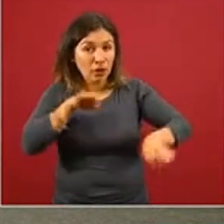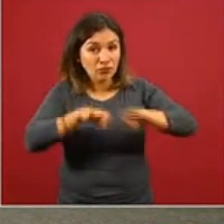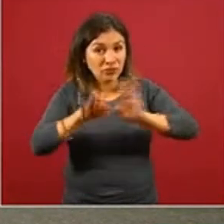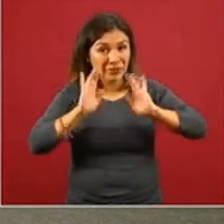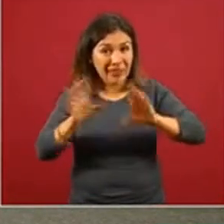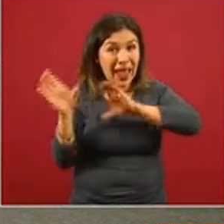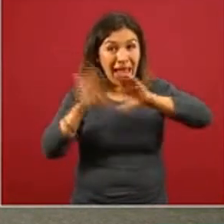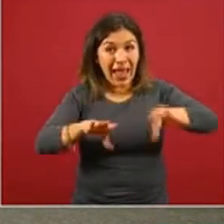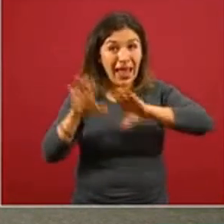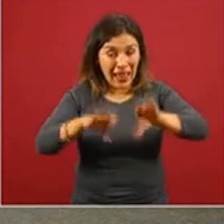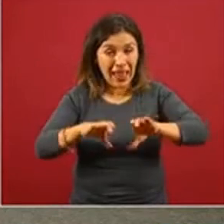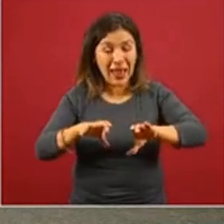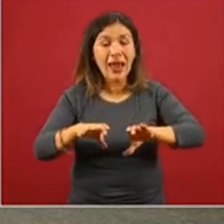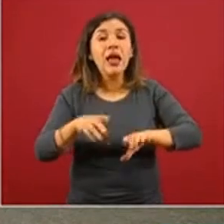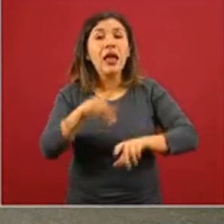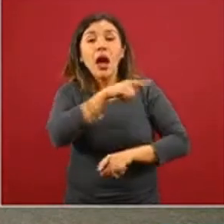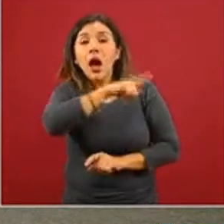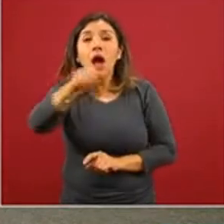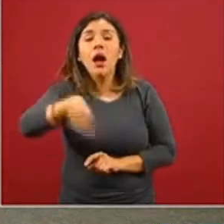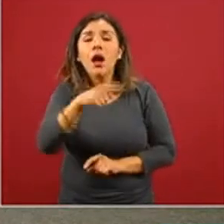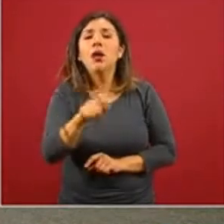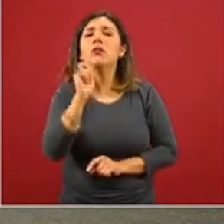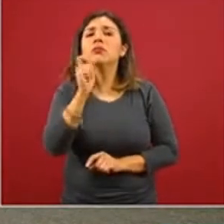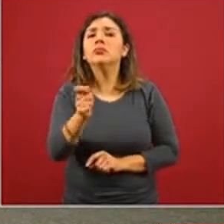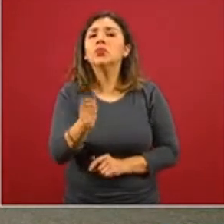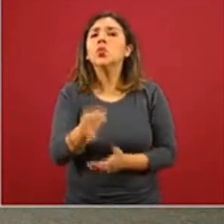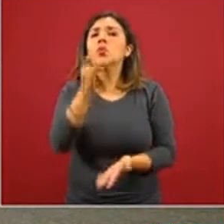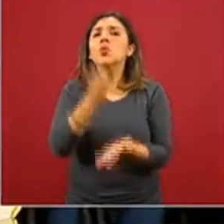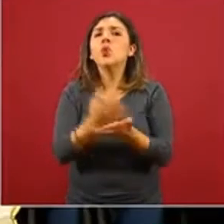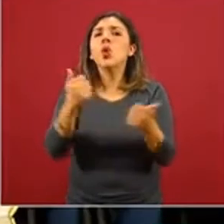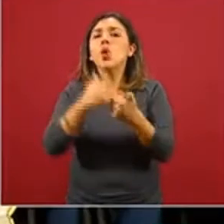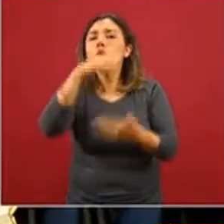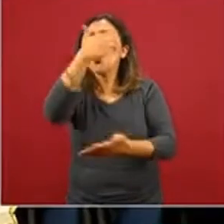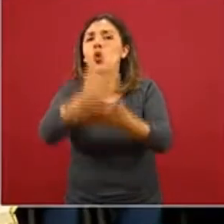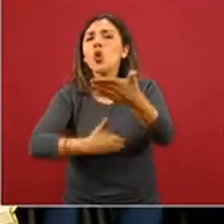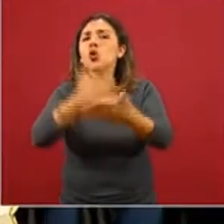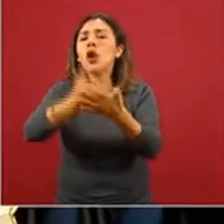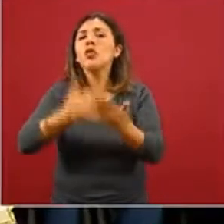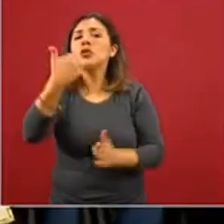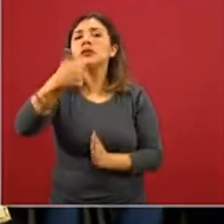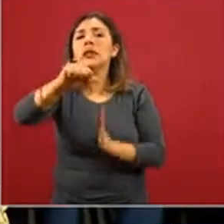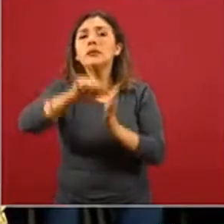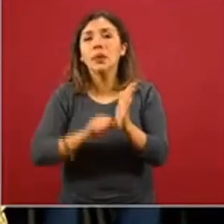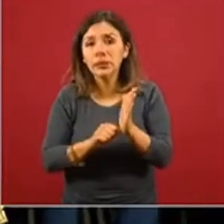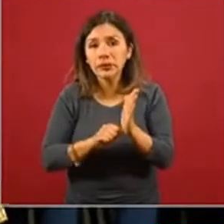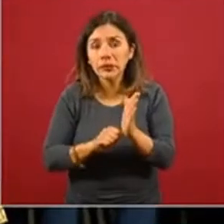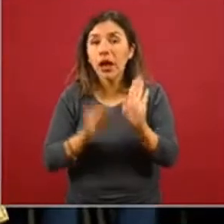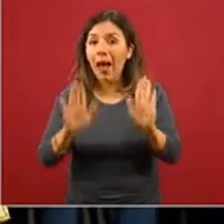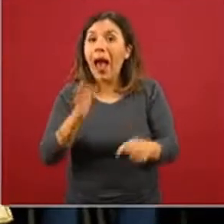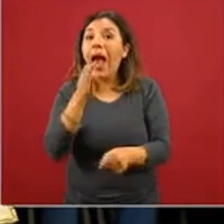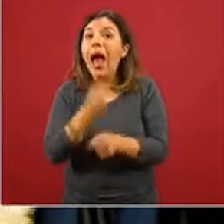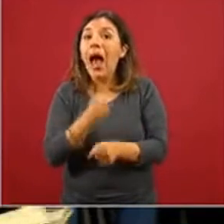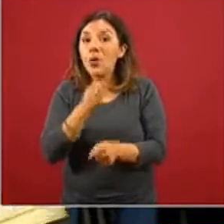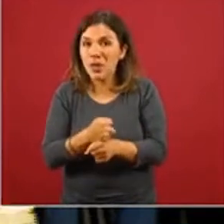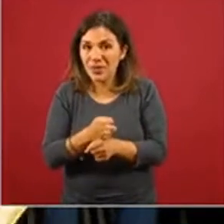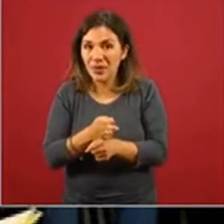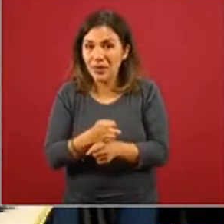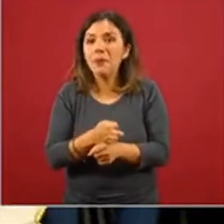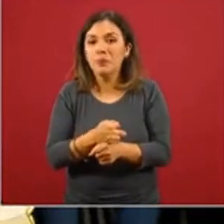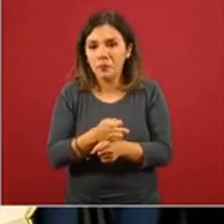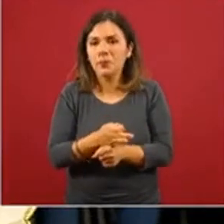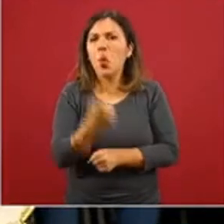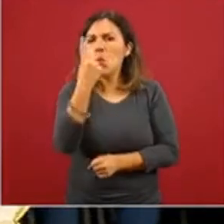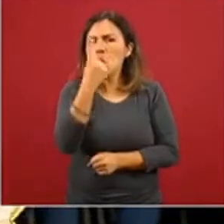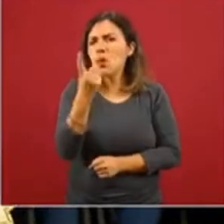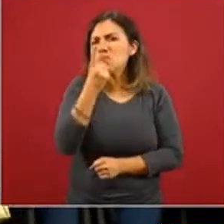contratados, subsecretario, solo fue por convenios de 6 meses. Por ahora, hasta ahora. Sí, incluso hubo